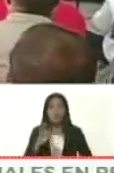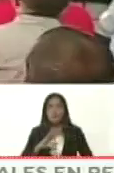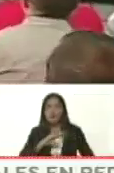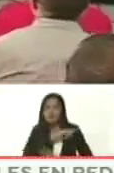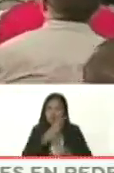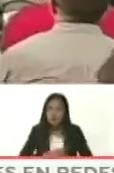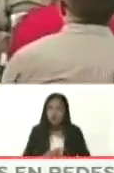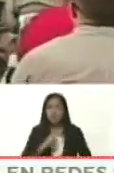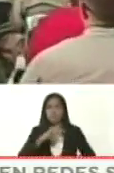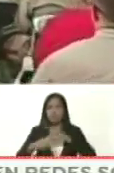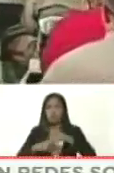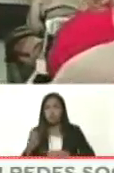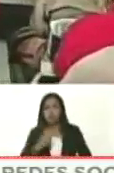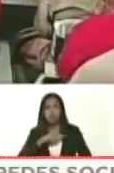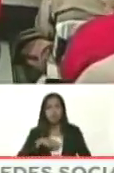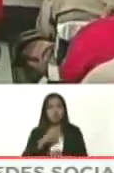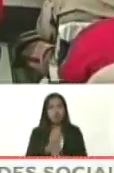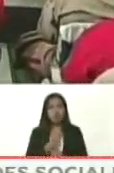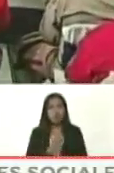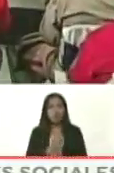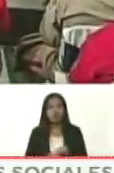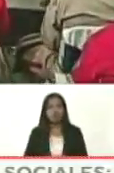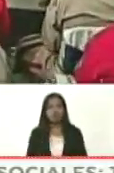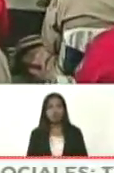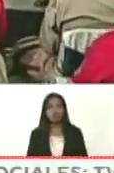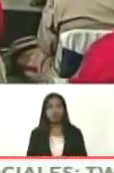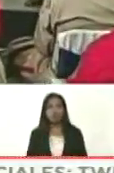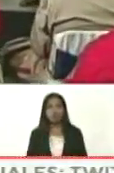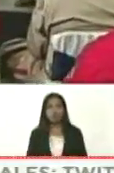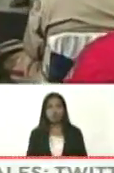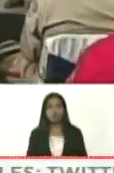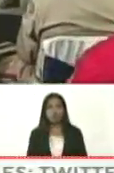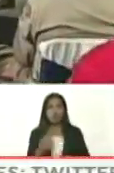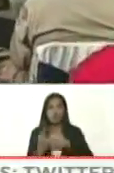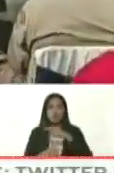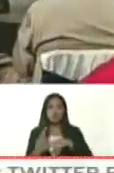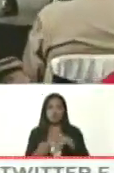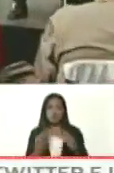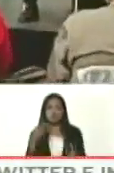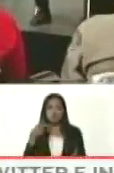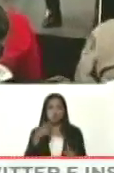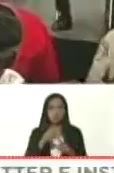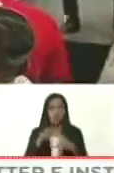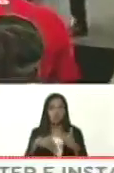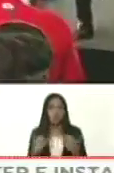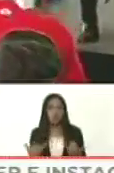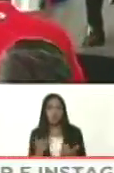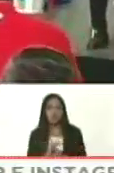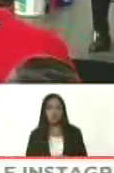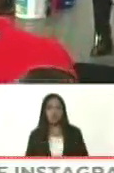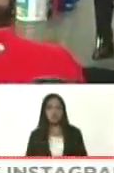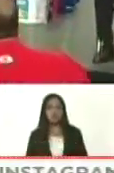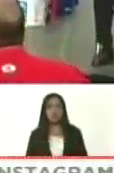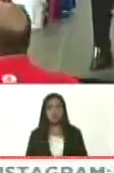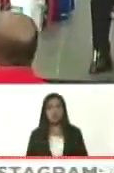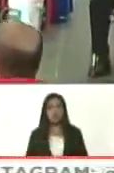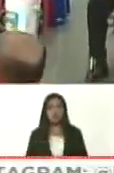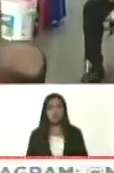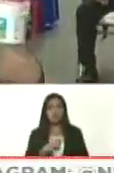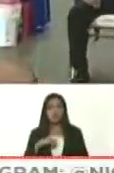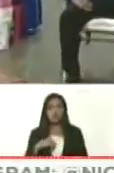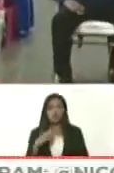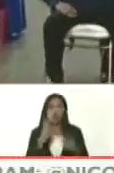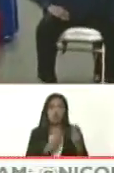fuerza productiva, en nuestro trabajo. Y la revolución debe llevarnos en esta etapa, tenemos una economía